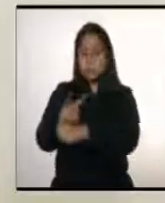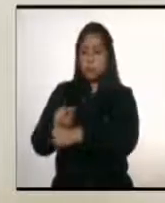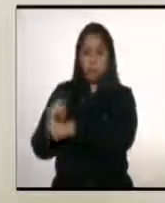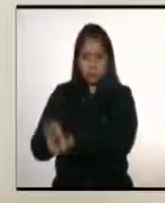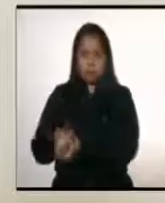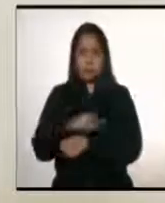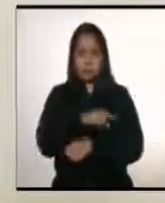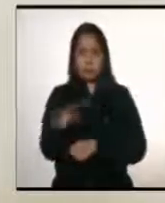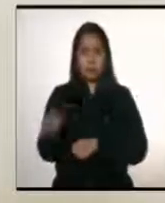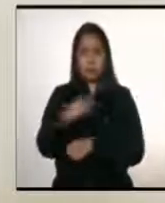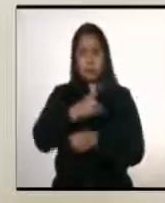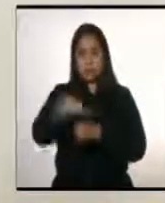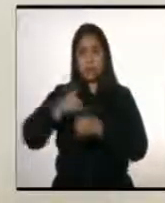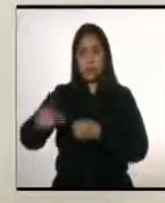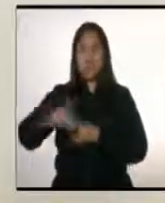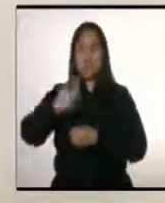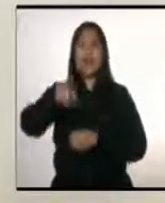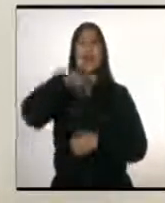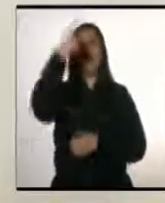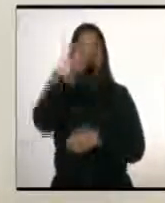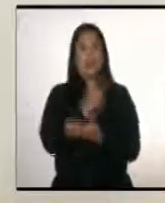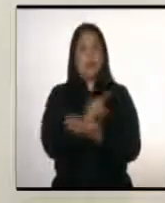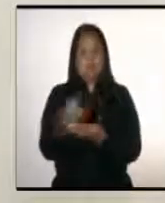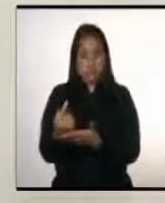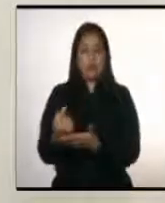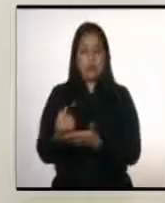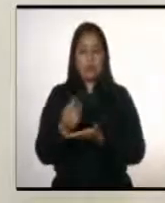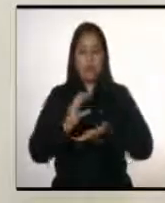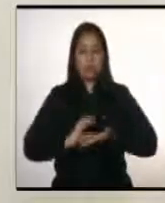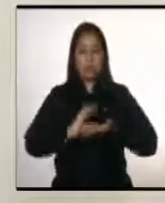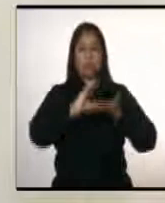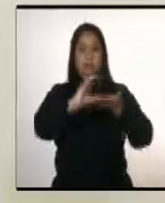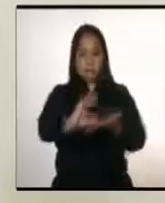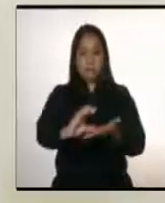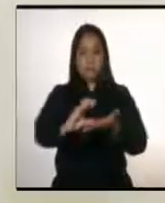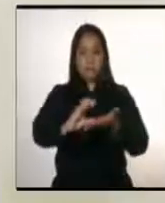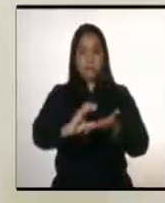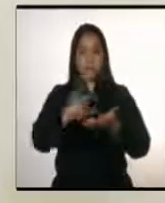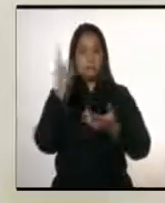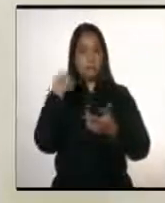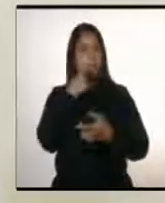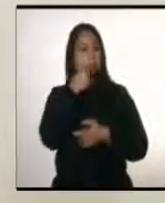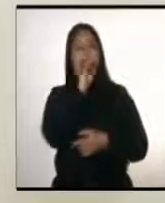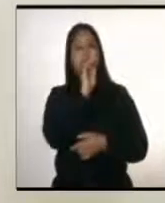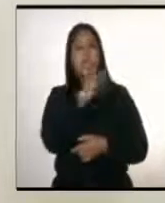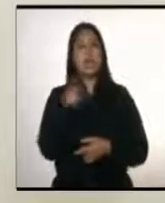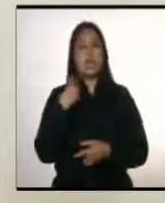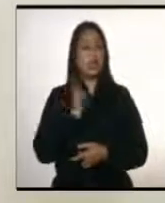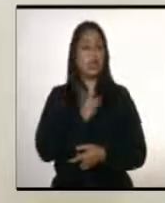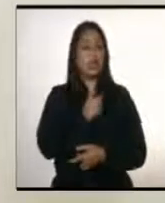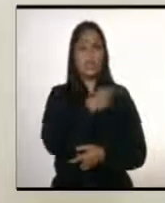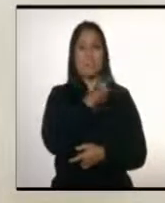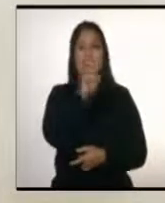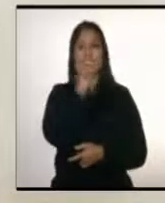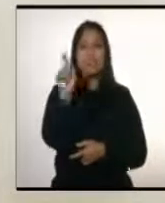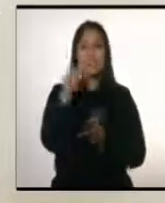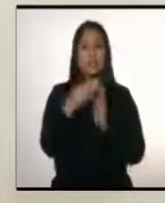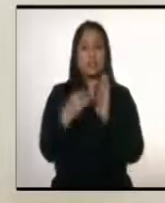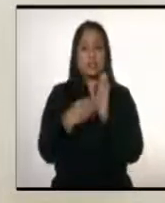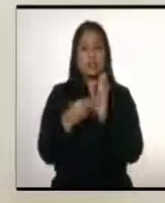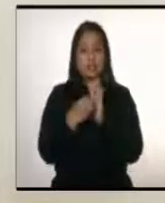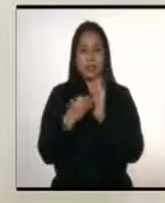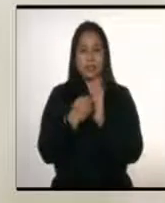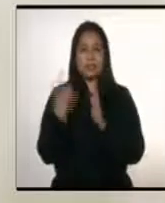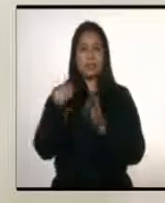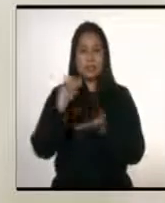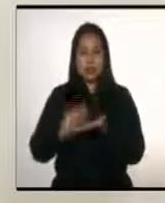ya para la semana entrante de darle el fondo que nos está habilitando el Congreso de 100 millones de quetzales para ayudarlos a aumentar